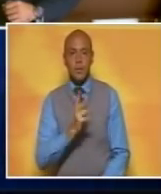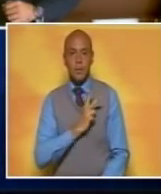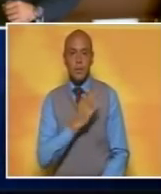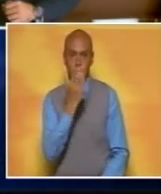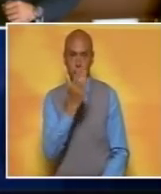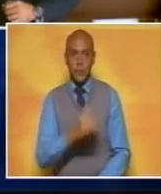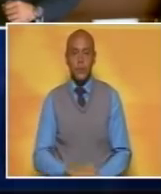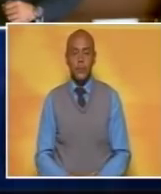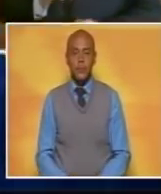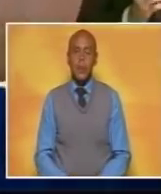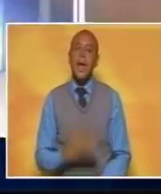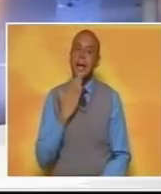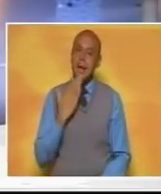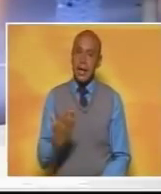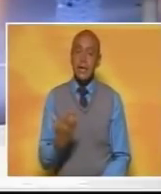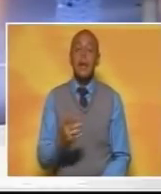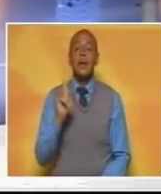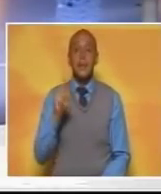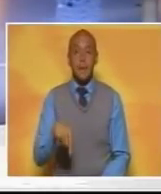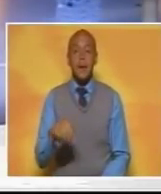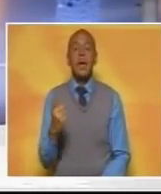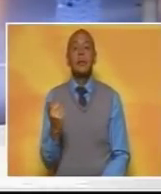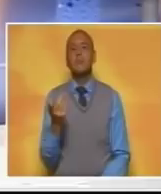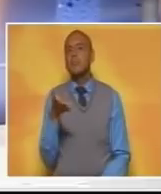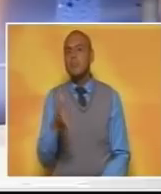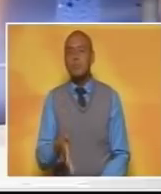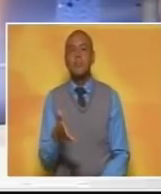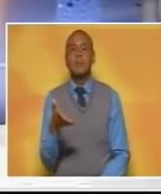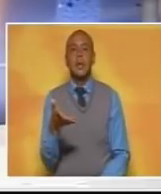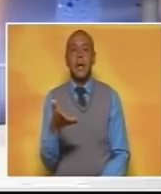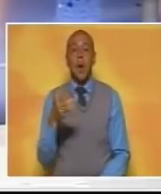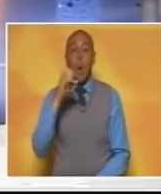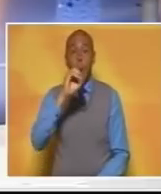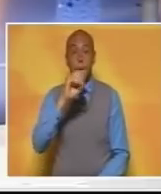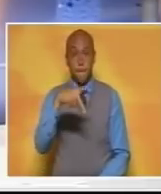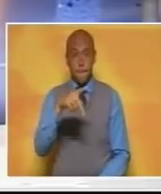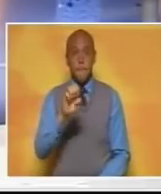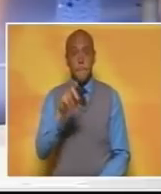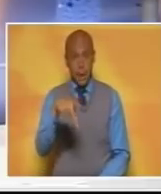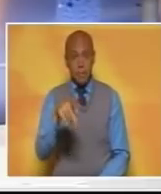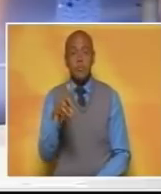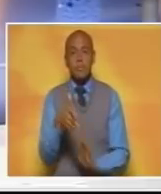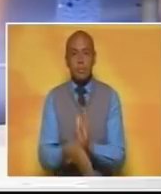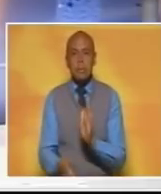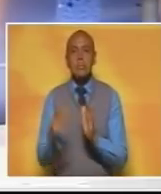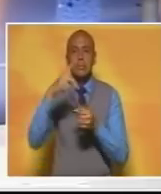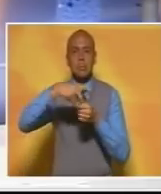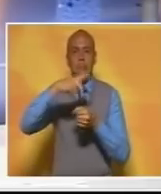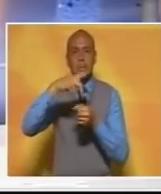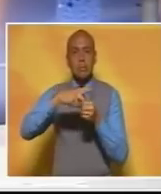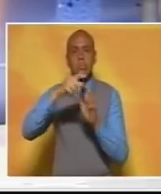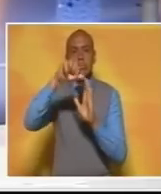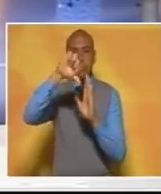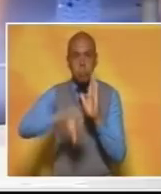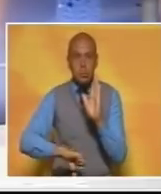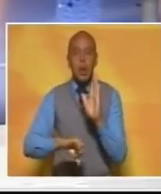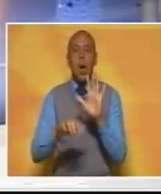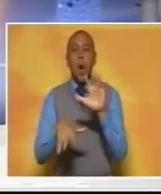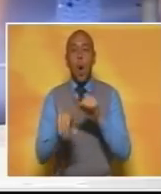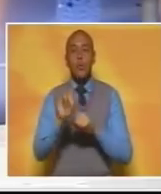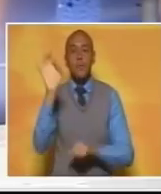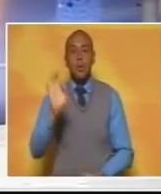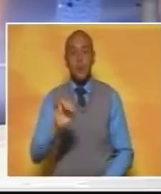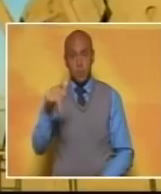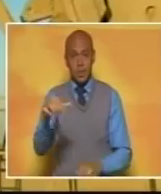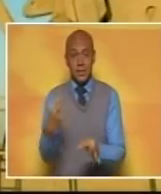Venevisión. Gracias, Manuel. La Organización de Países Exportadores de Petróleo informó que la producción del crudo en Venezuela cayó otro 11% en el mes de